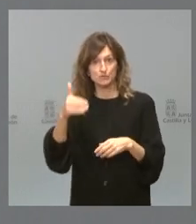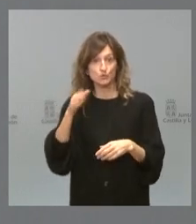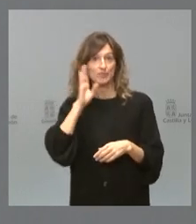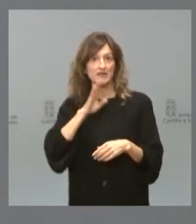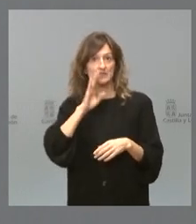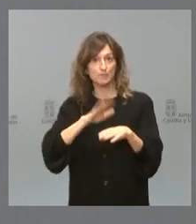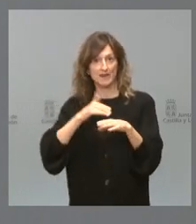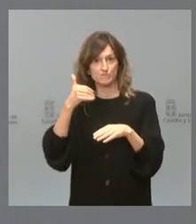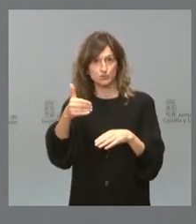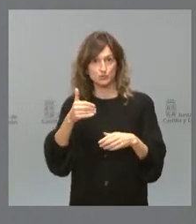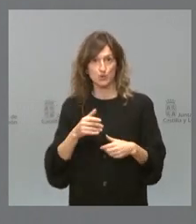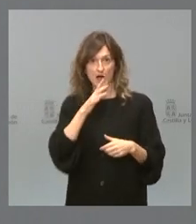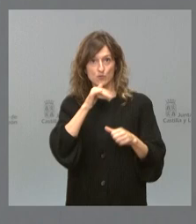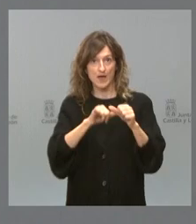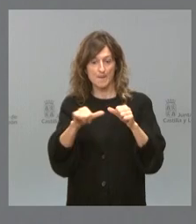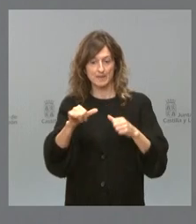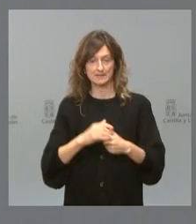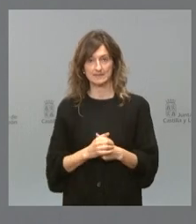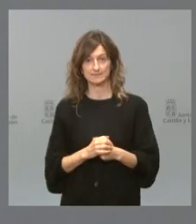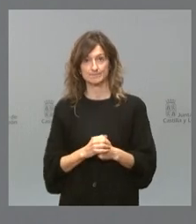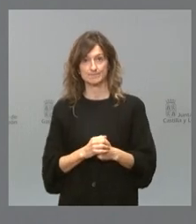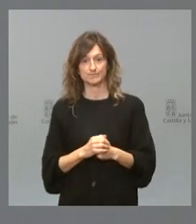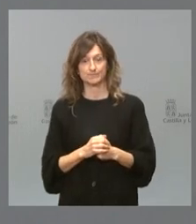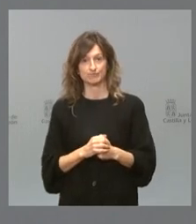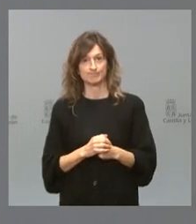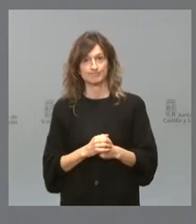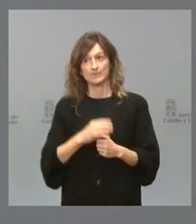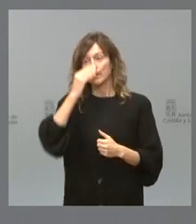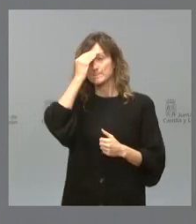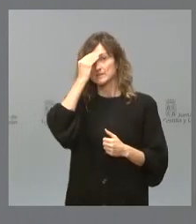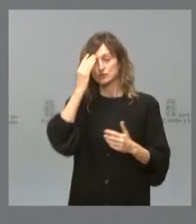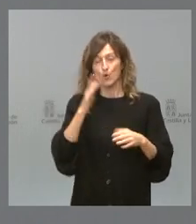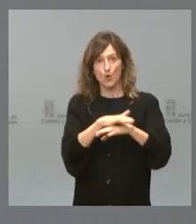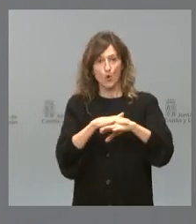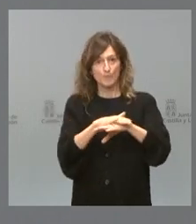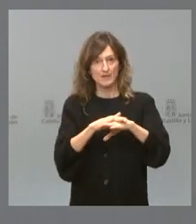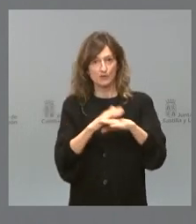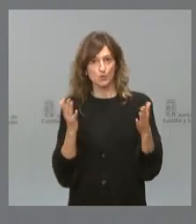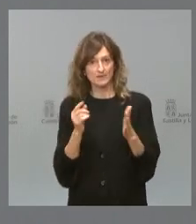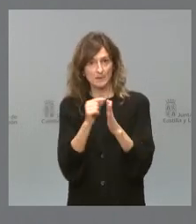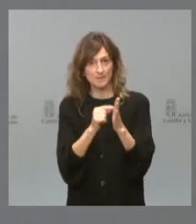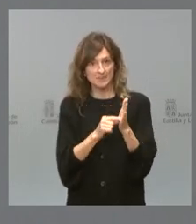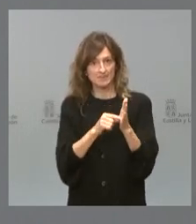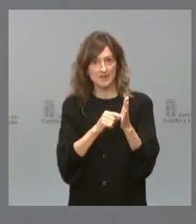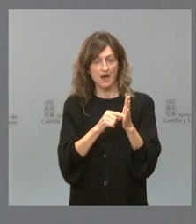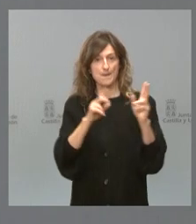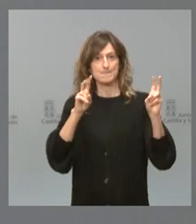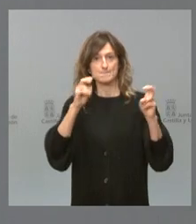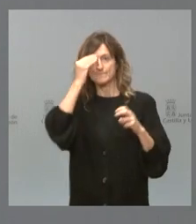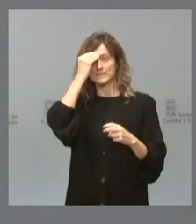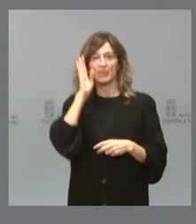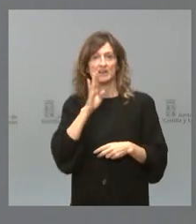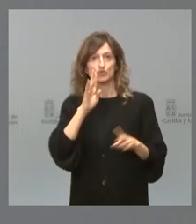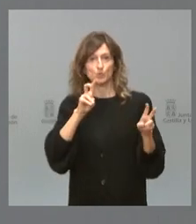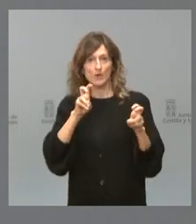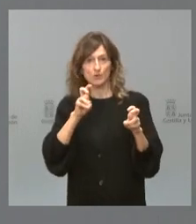se puedan cometer a partir de ahora y por tanto si creemos urgente que el gobierno tome alguna medida ya pensando en los nuevos delitos y que si podemos